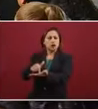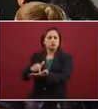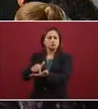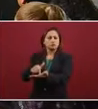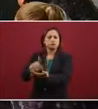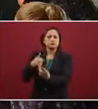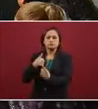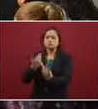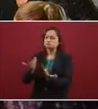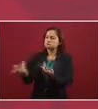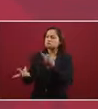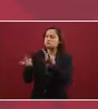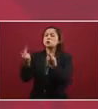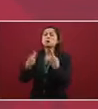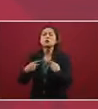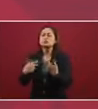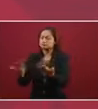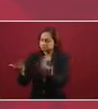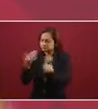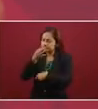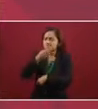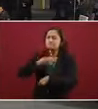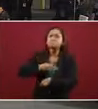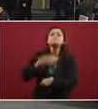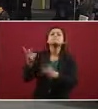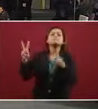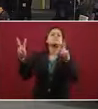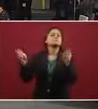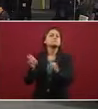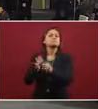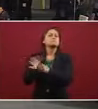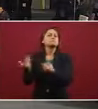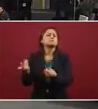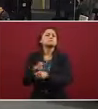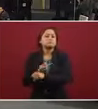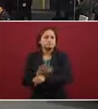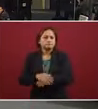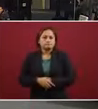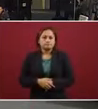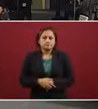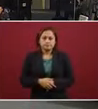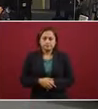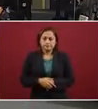a informar sobre este tema. Gracias, presidente.